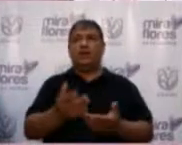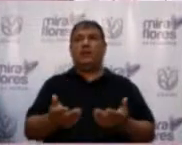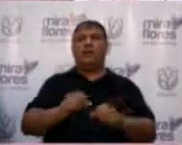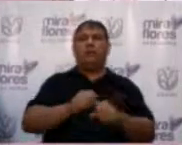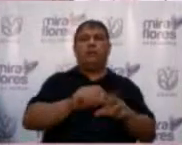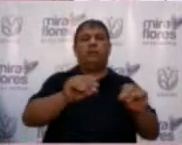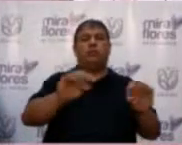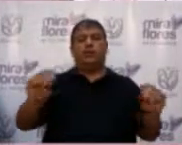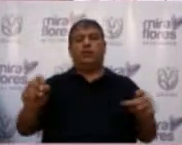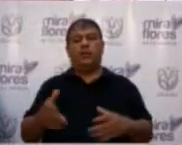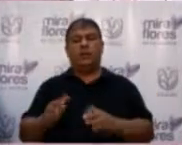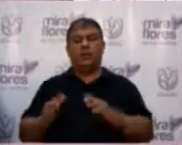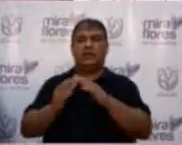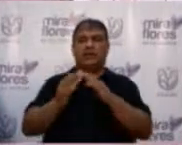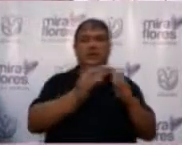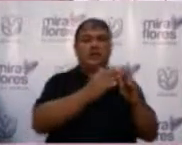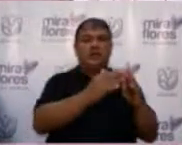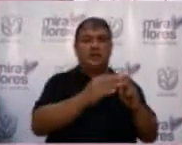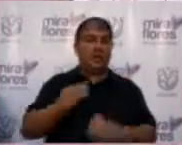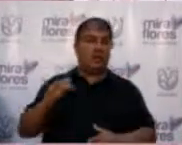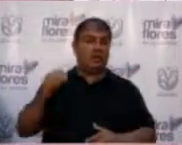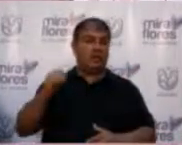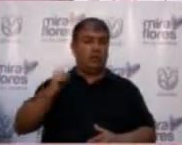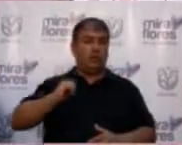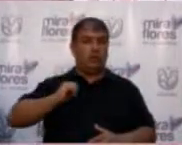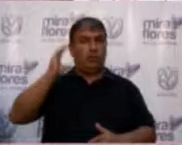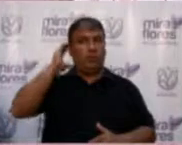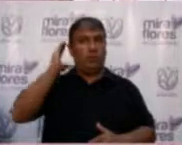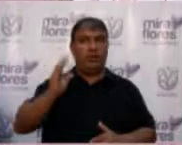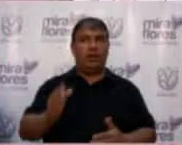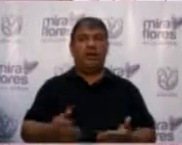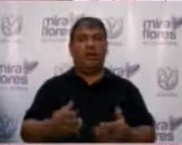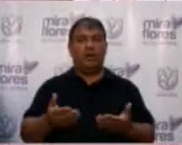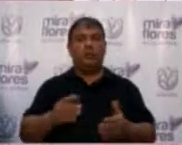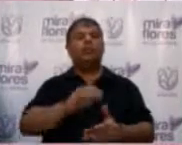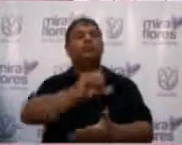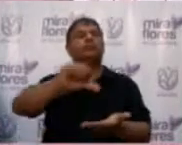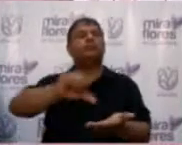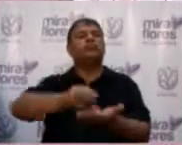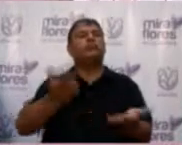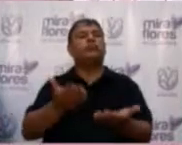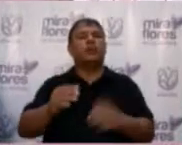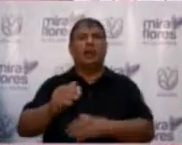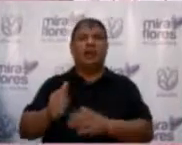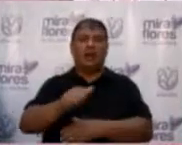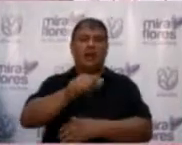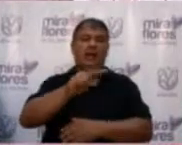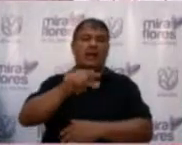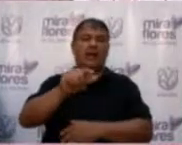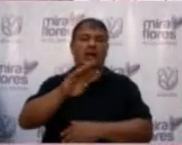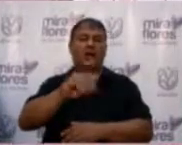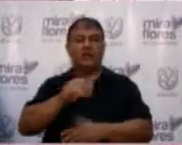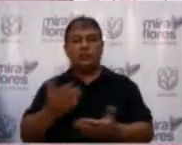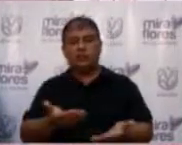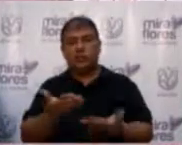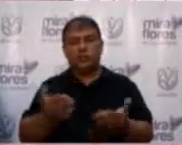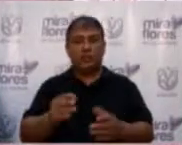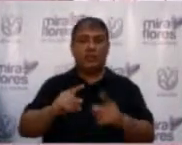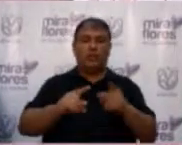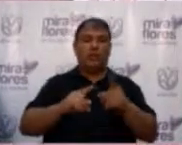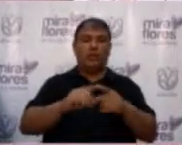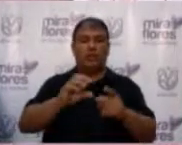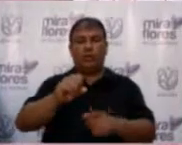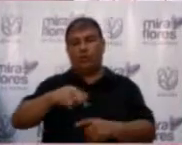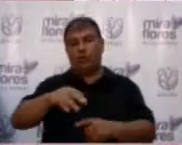pública del inmueble de propiedad de la Municipalidad de Miraflores, ubicado en la avenida Angamos Este con avenida Tomás